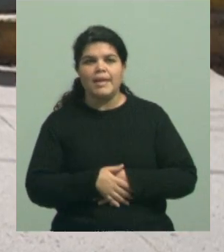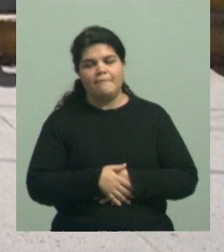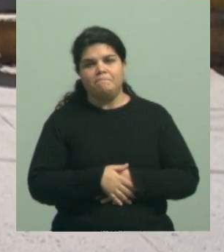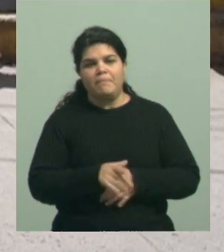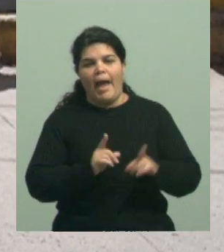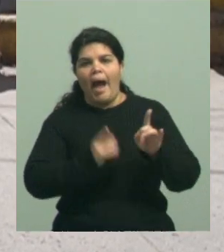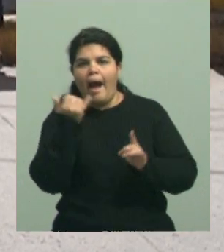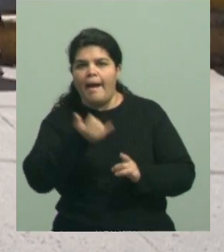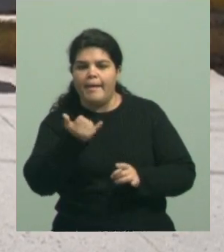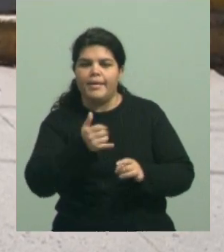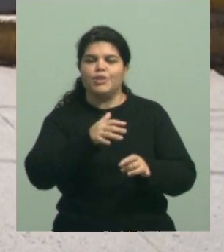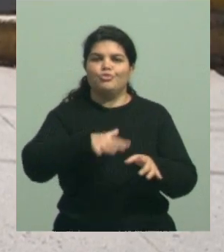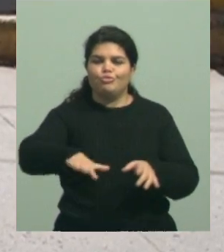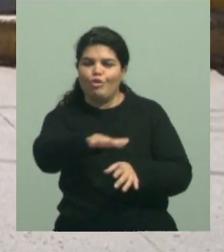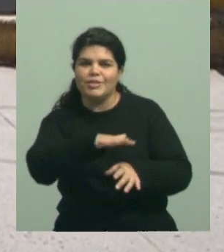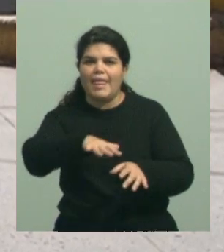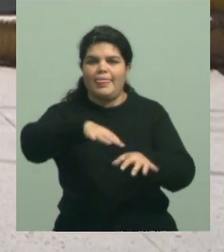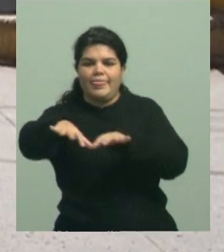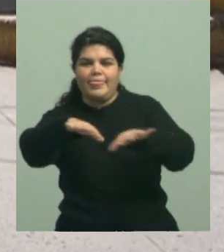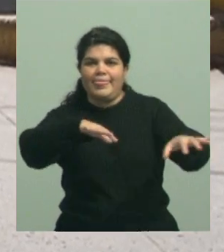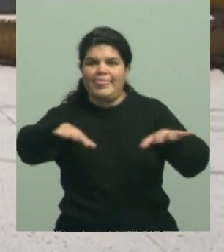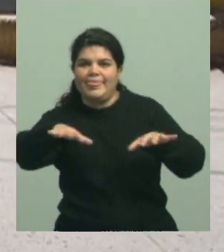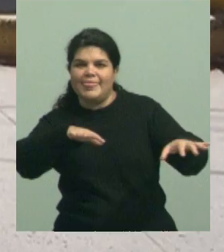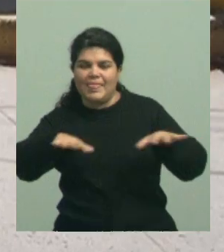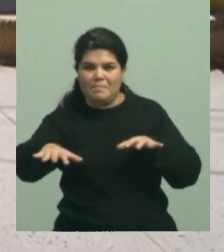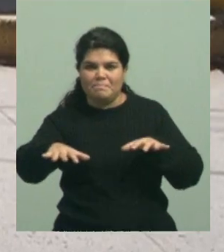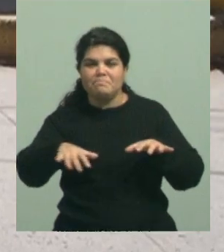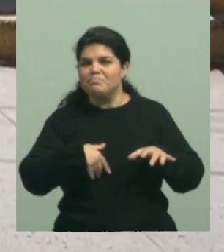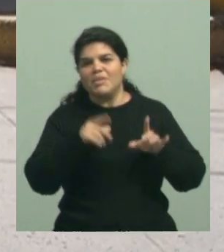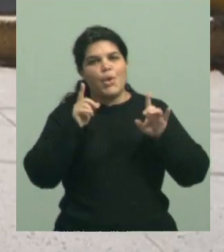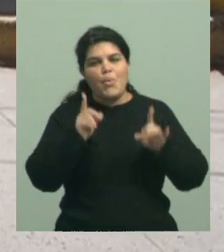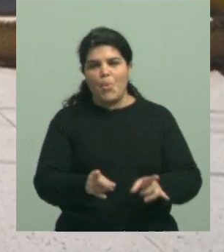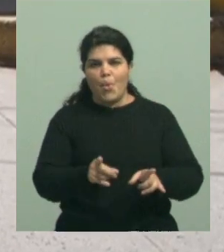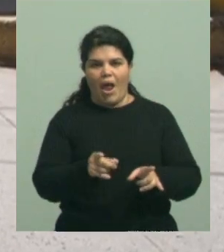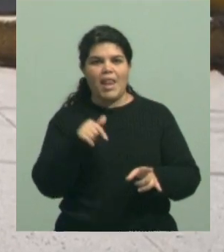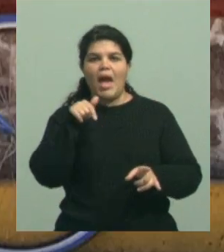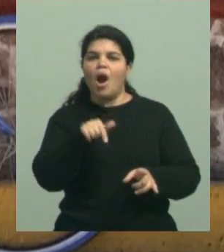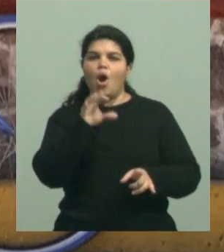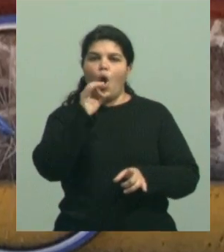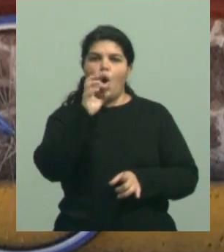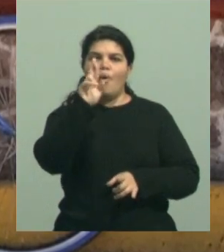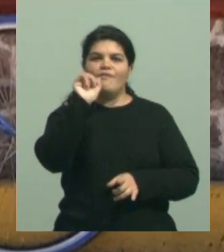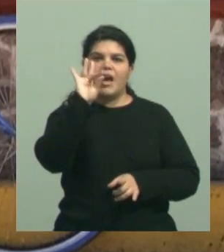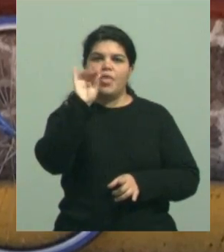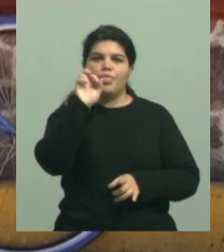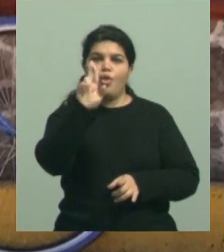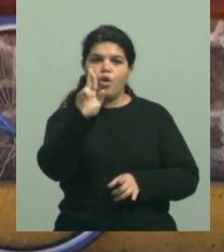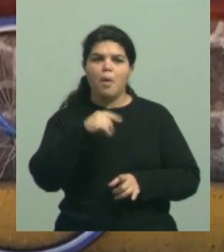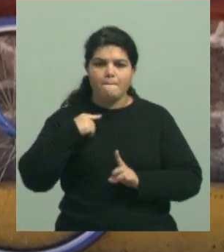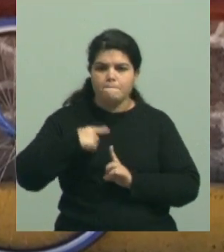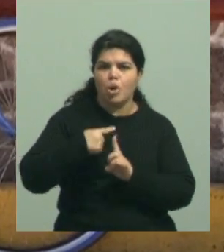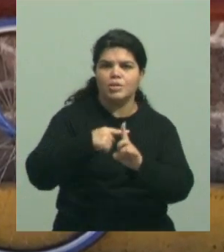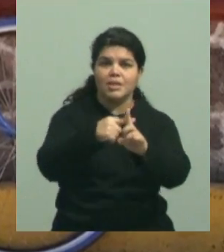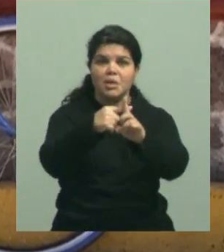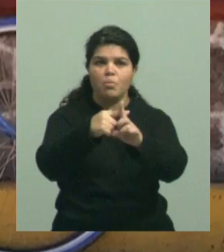pasiones y odios, y sin duda ha podido capitalizar y canalizar un voto fuerte del interior, ¿no? Es ahí donde también